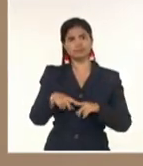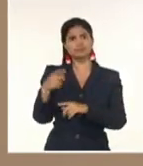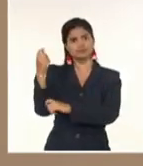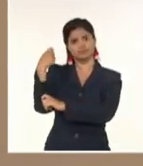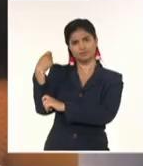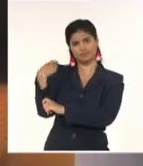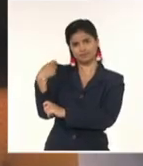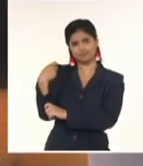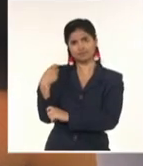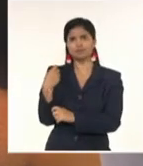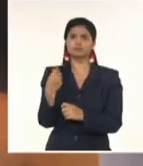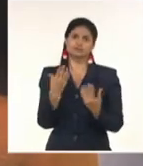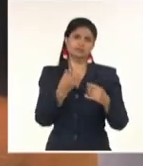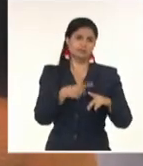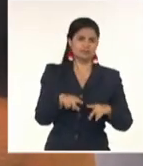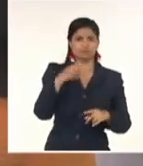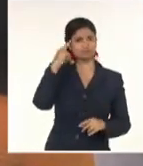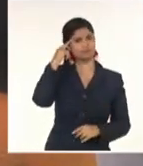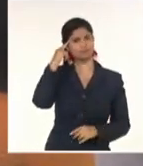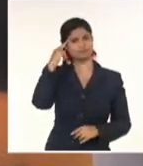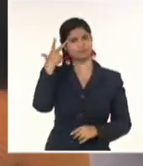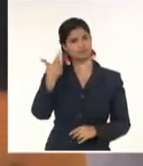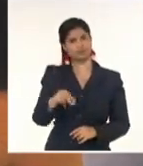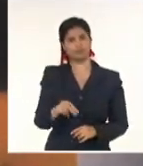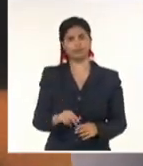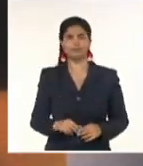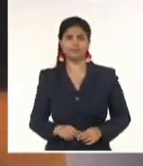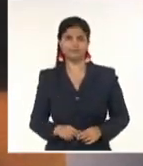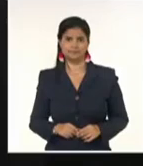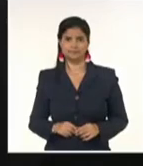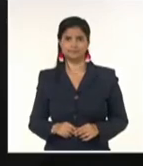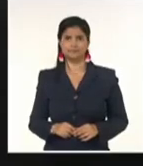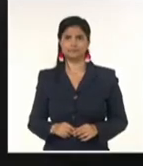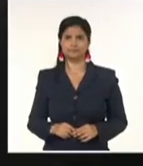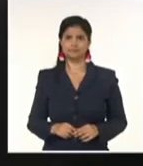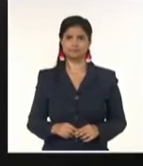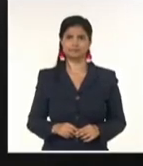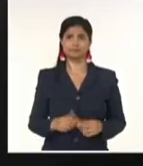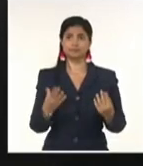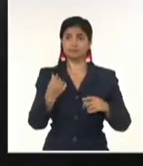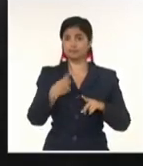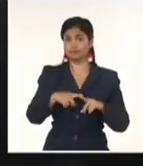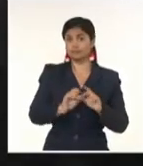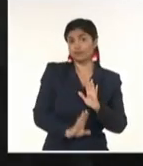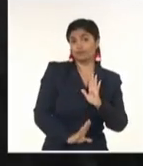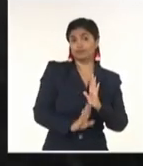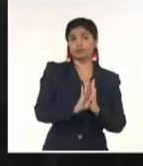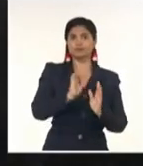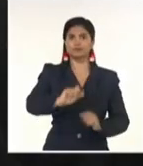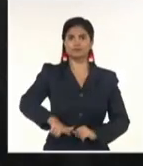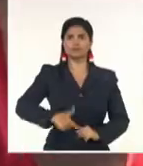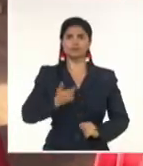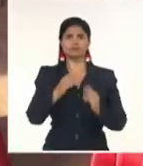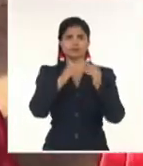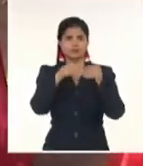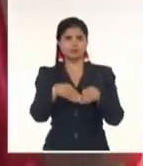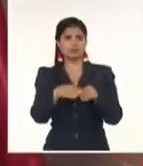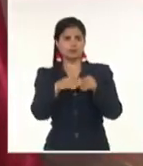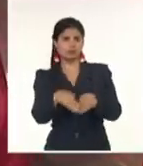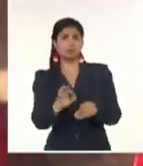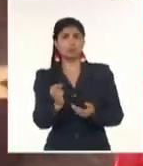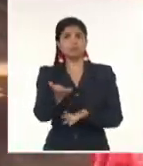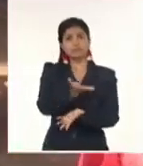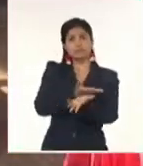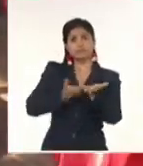y algo que no sabía. Sin dudas, son estas opciones valederas para el desarrollo del arte escénico en Granma. Por ello, tendrán lugar